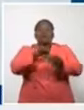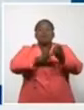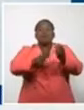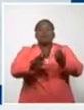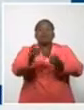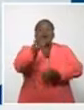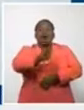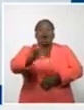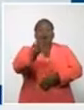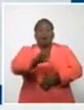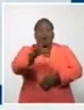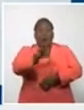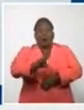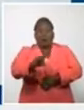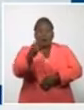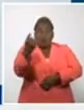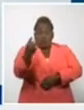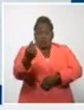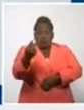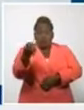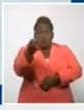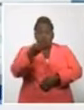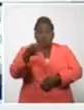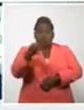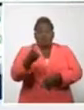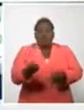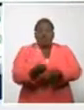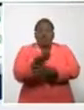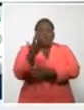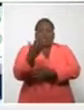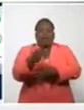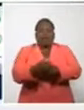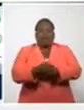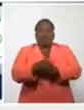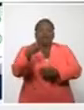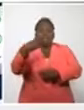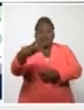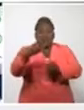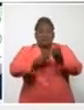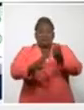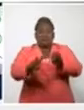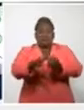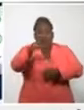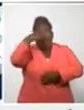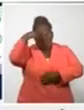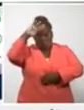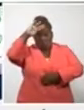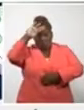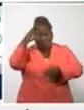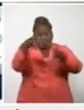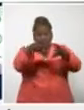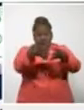Camagüey, con un caso procedente del municipio de Florida. O sea, tres provincias cubanas están agrupando estos